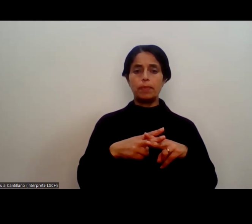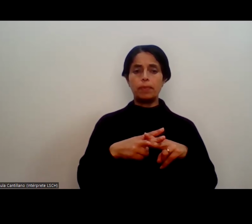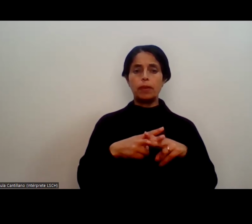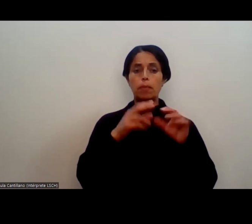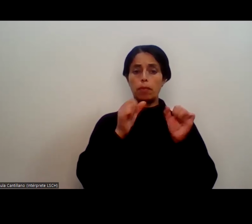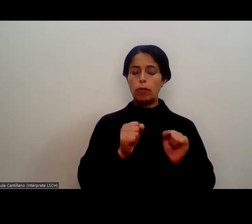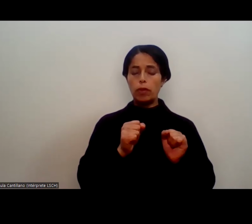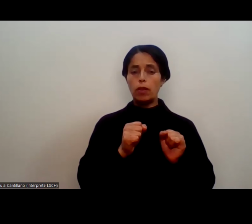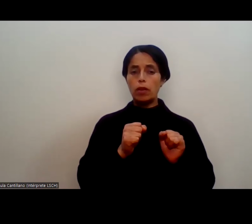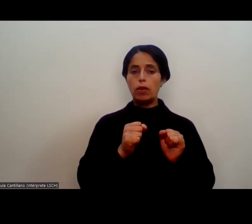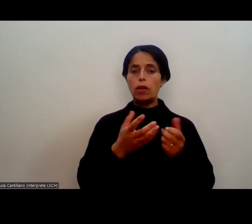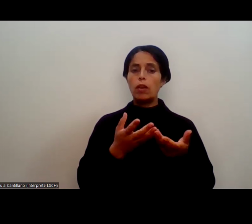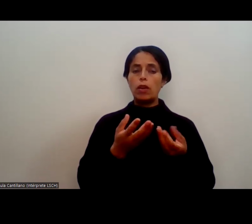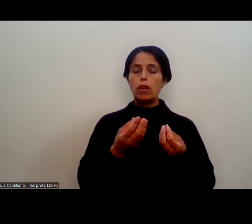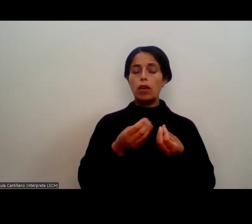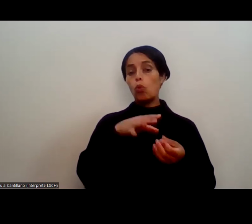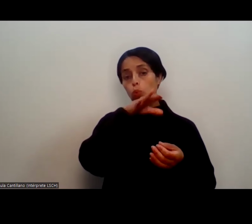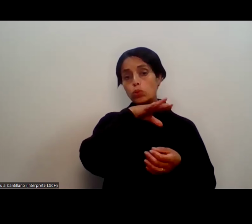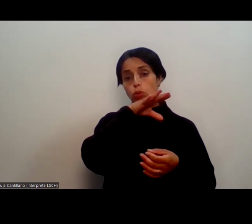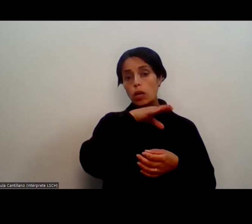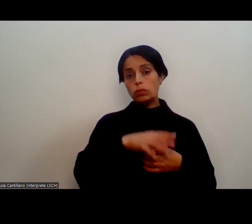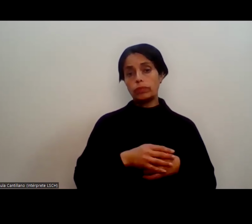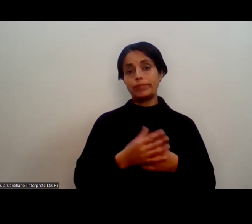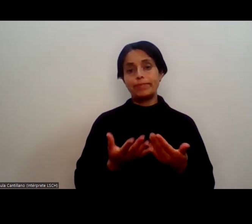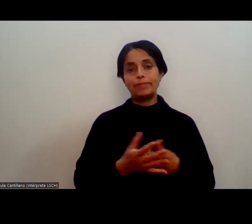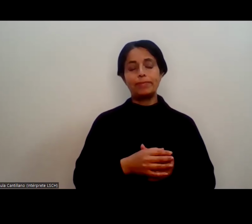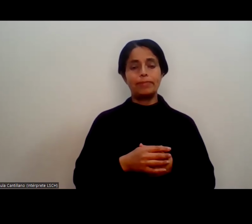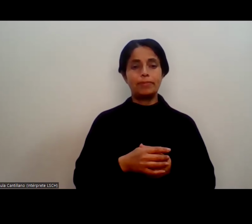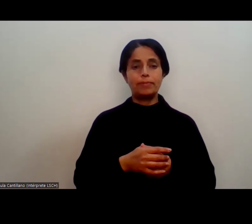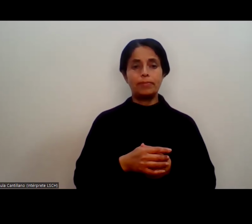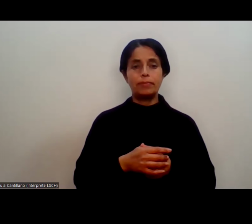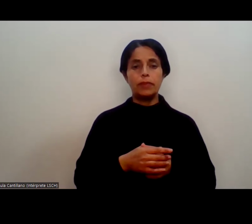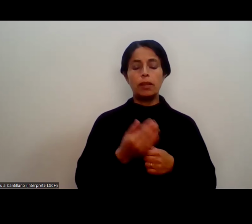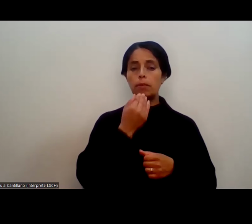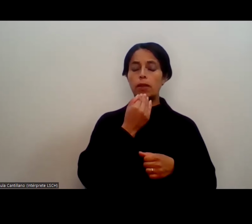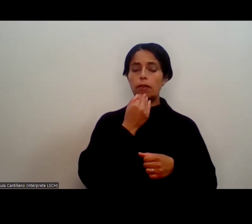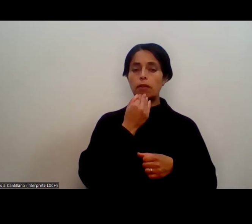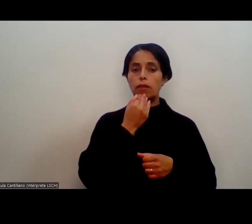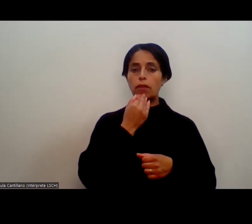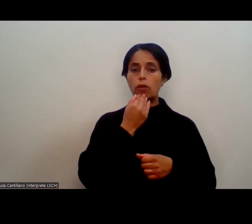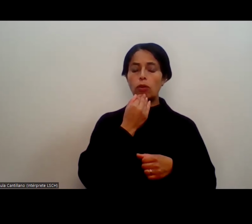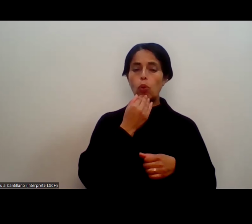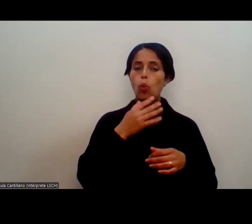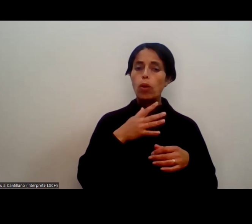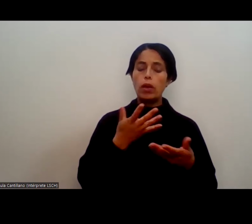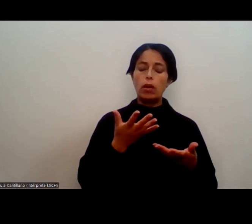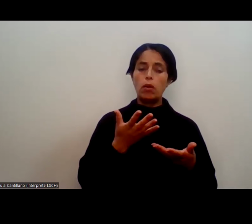consumir, ¿no? Consumir. Y detrás de todo esto no está presente el consumir